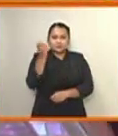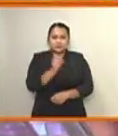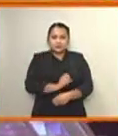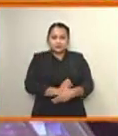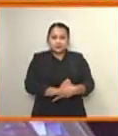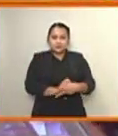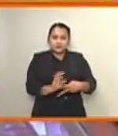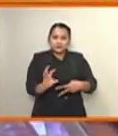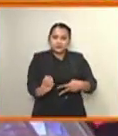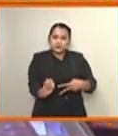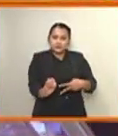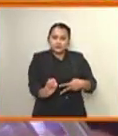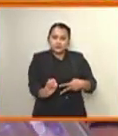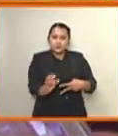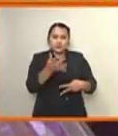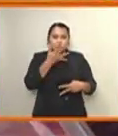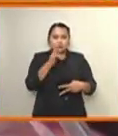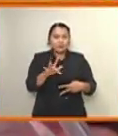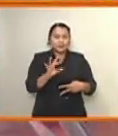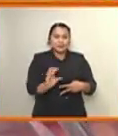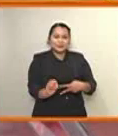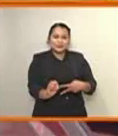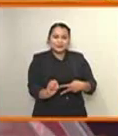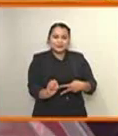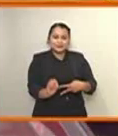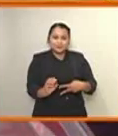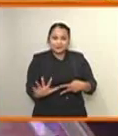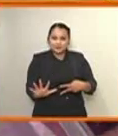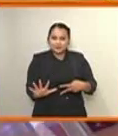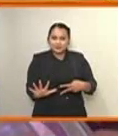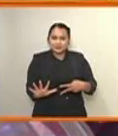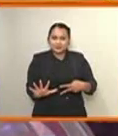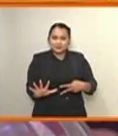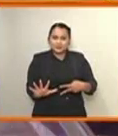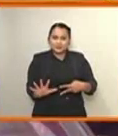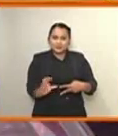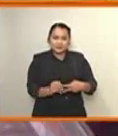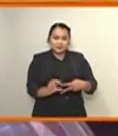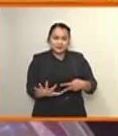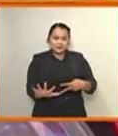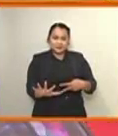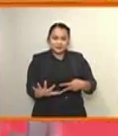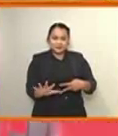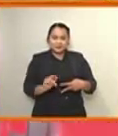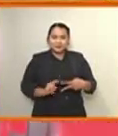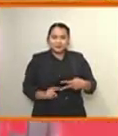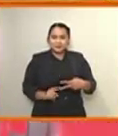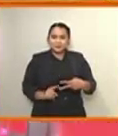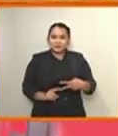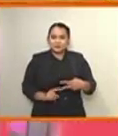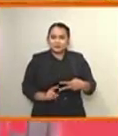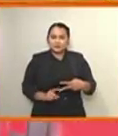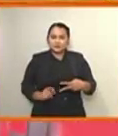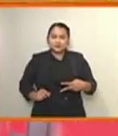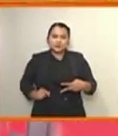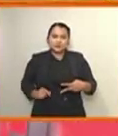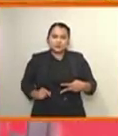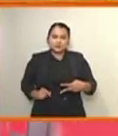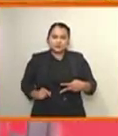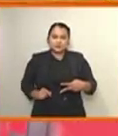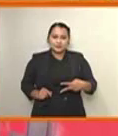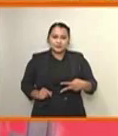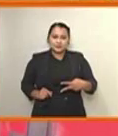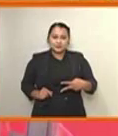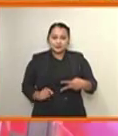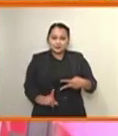el 0. Segundo dígito, suerte. Y este es el 5. Primer número ganador, 05. Segundo número ganador, primer dígito. Y